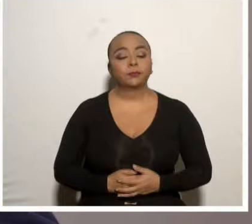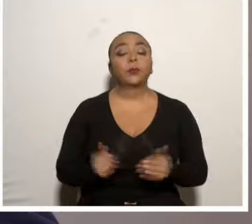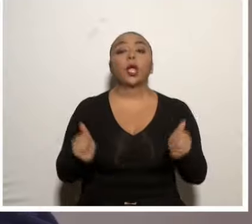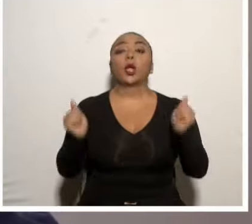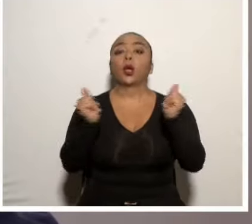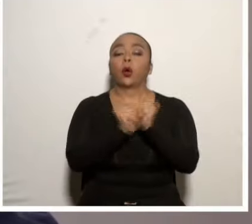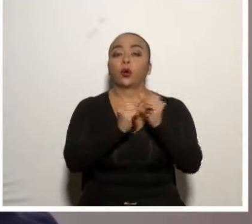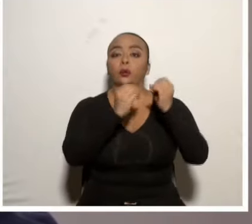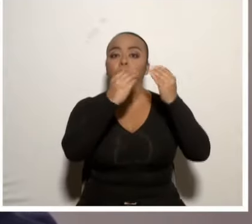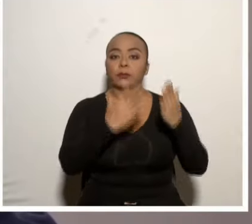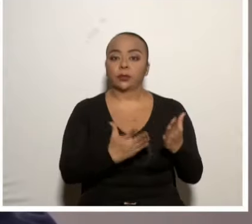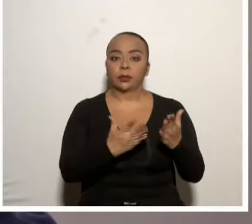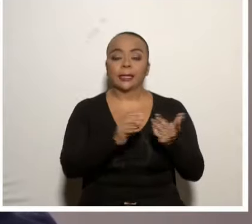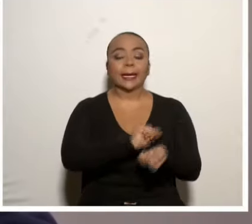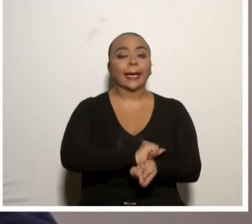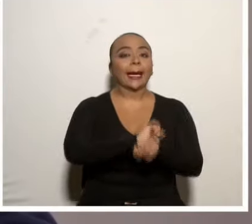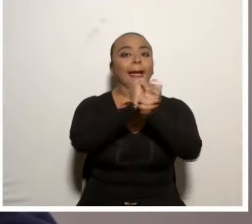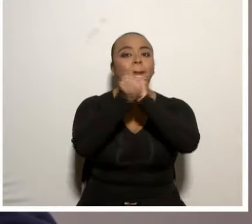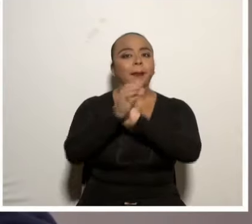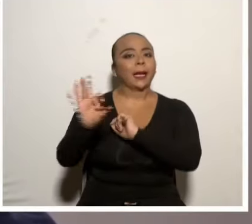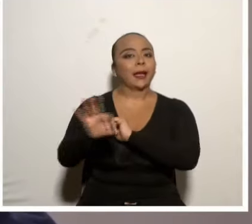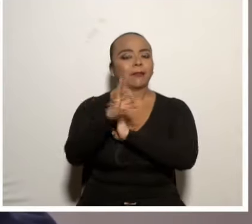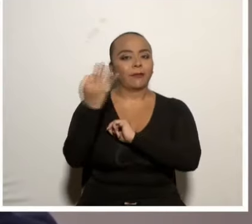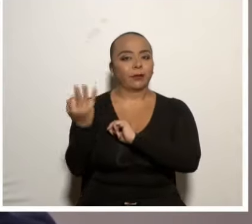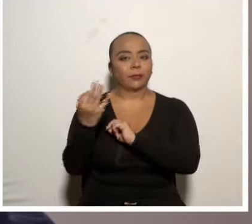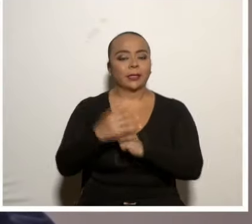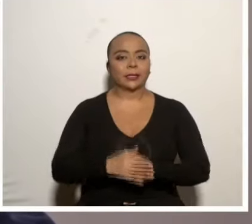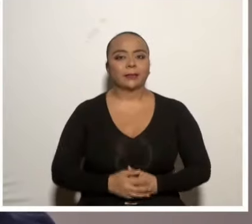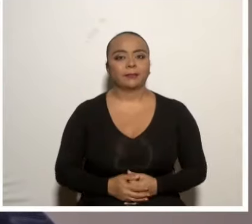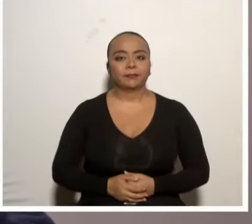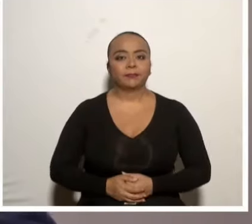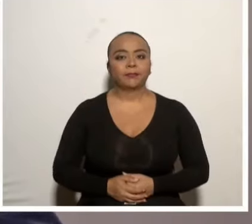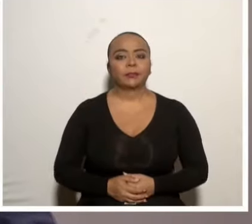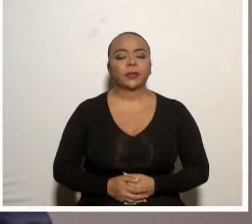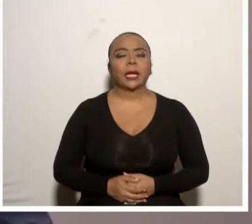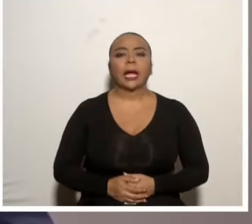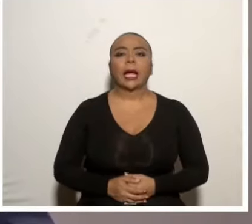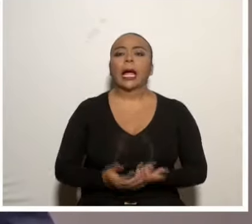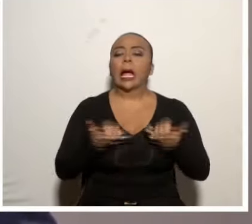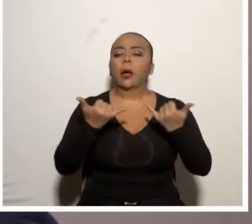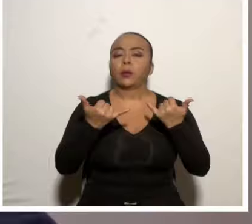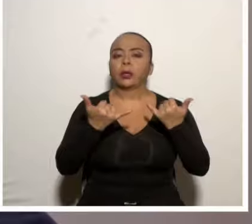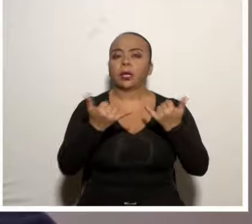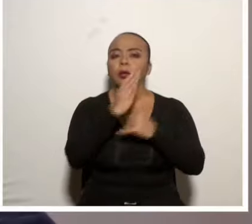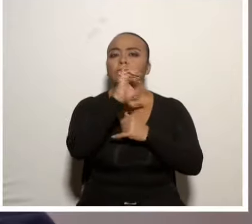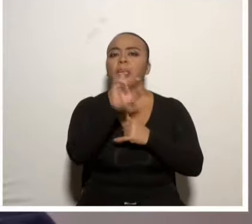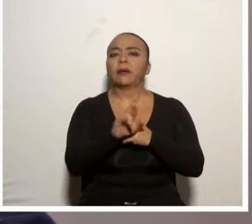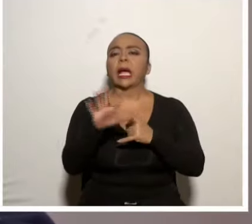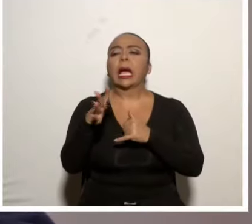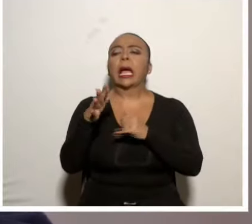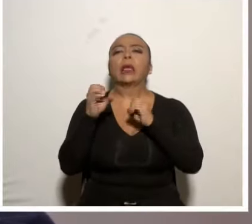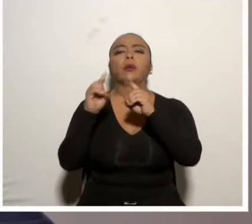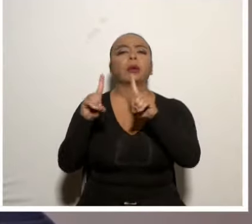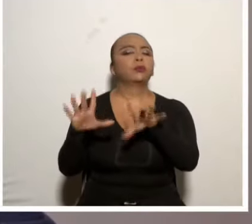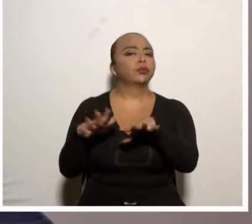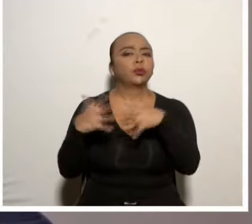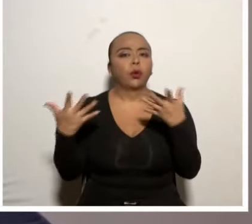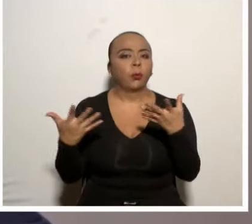con los educadores, cambiar las formas de cómo se educa en Costa Rica. Y para